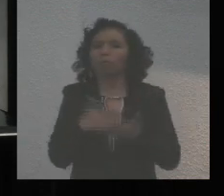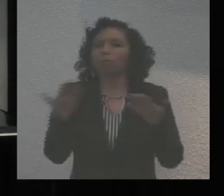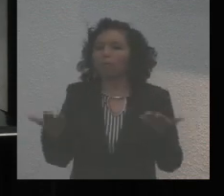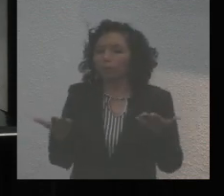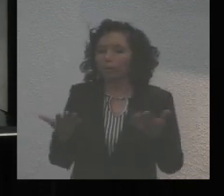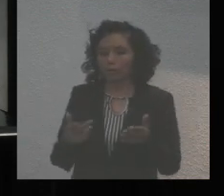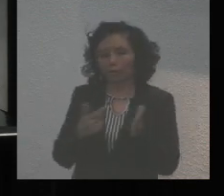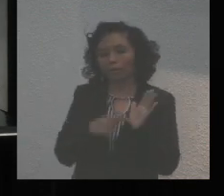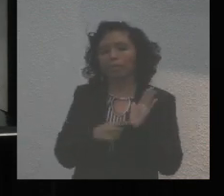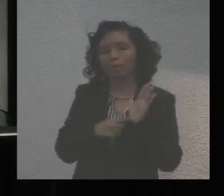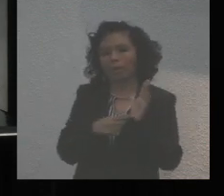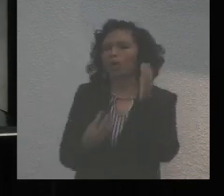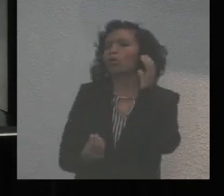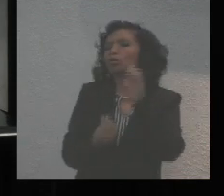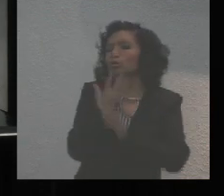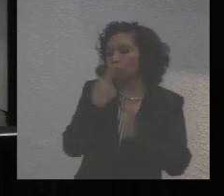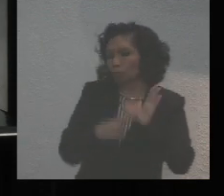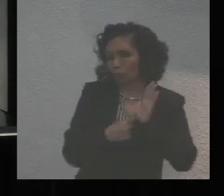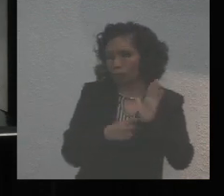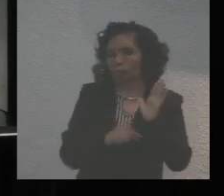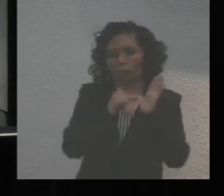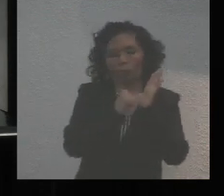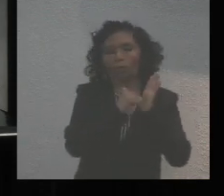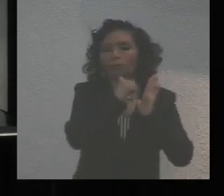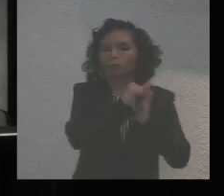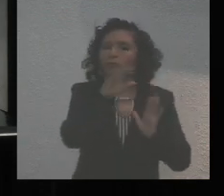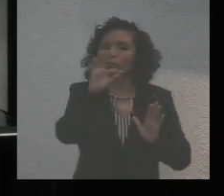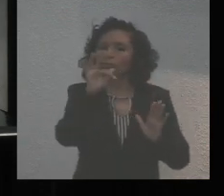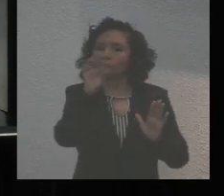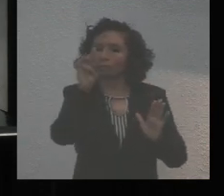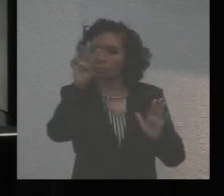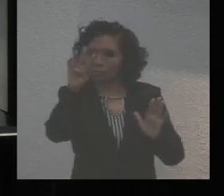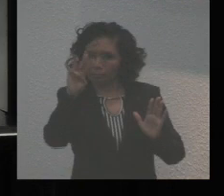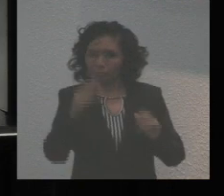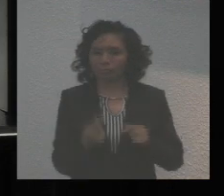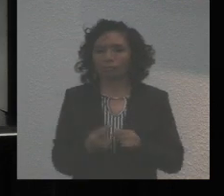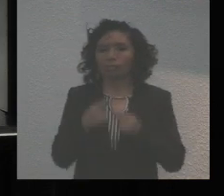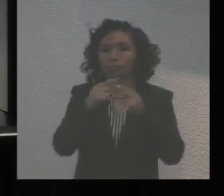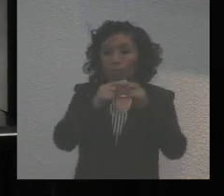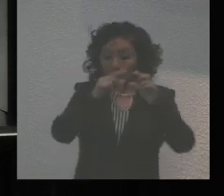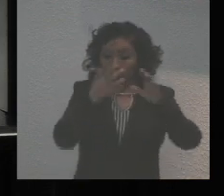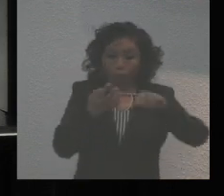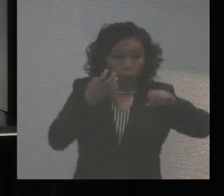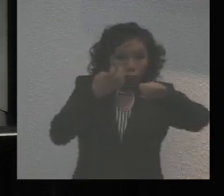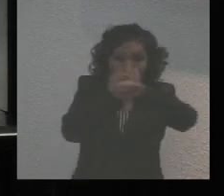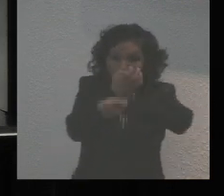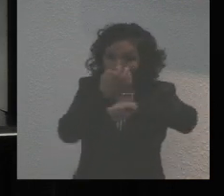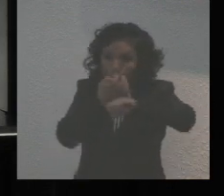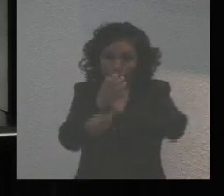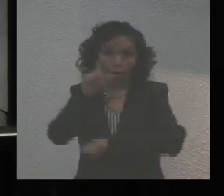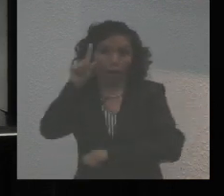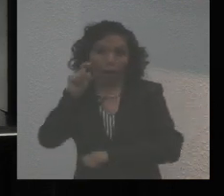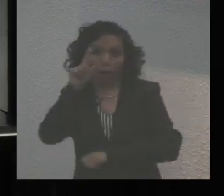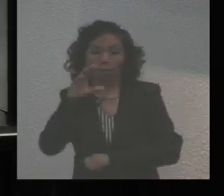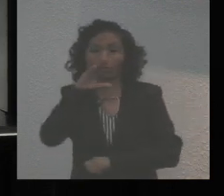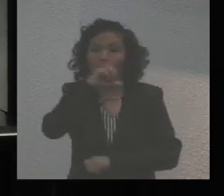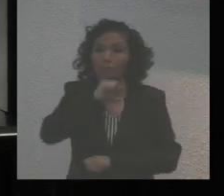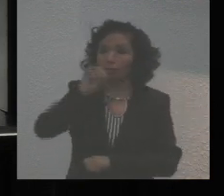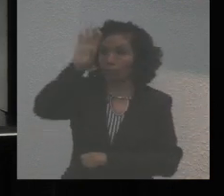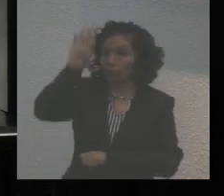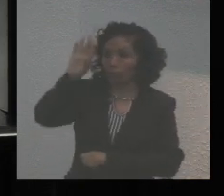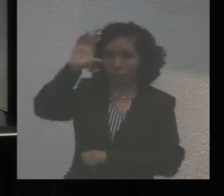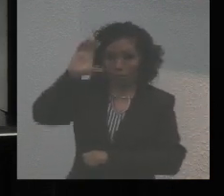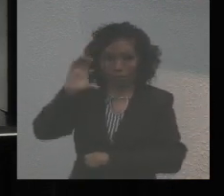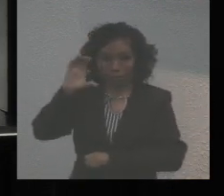sigue. Artículo 43. Las partes integrantes de la Federación son los estados de Aguascalientes,